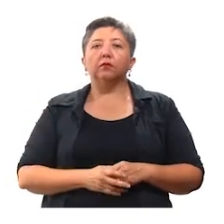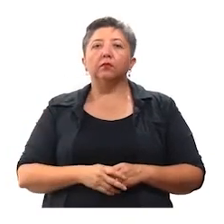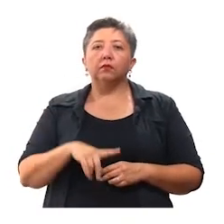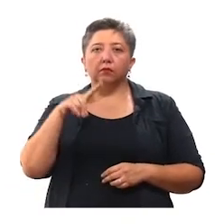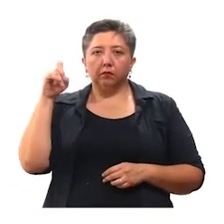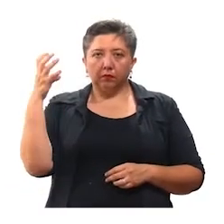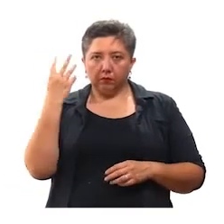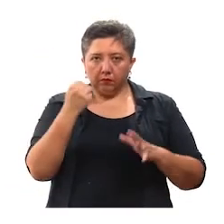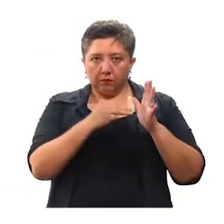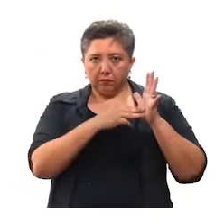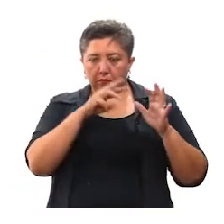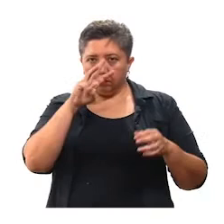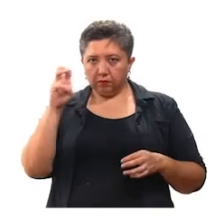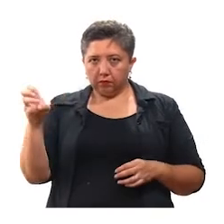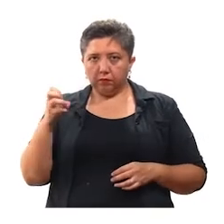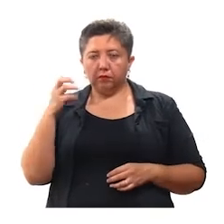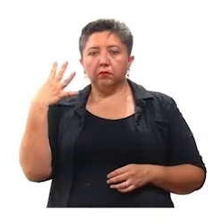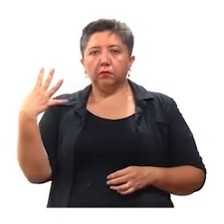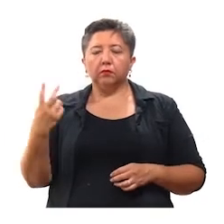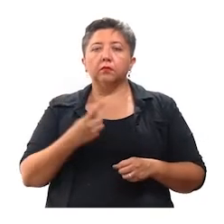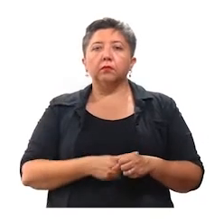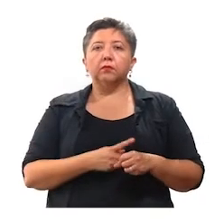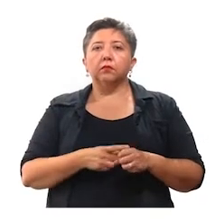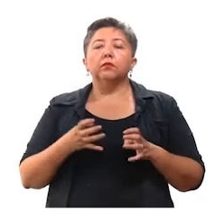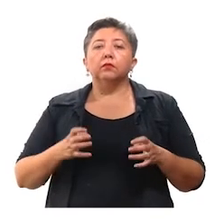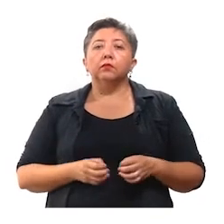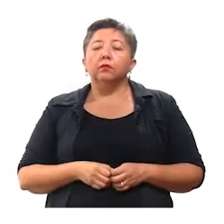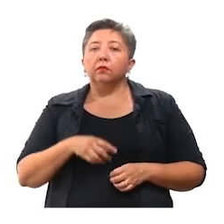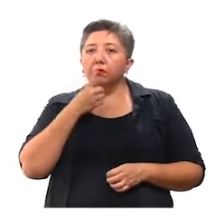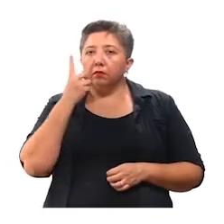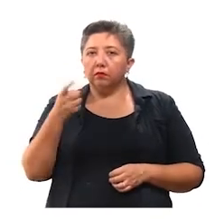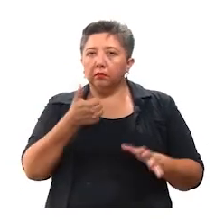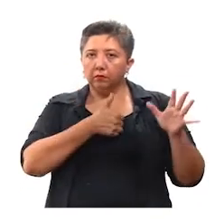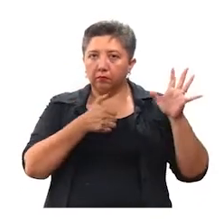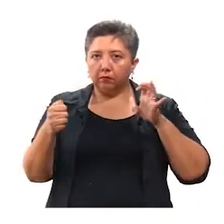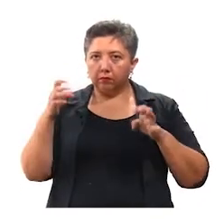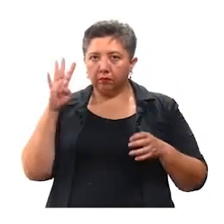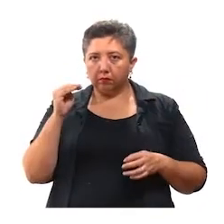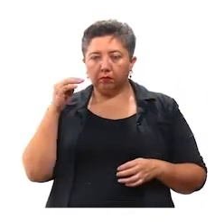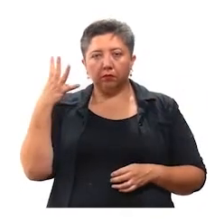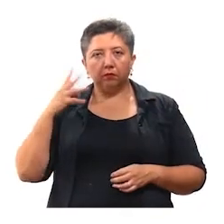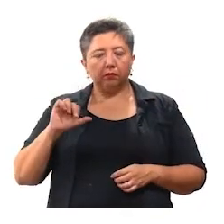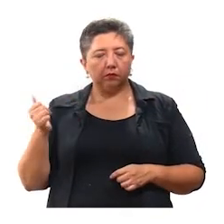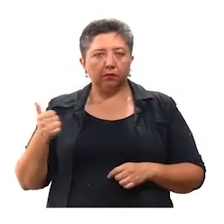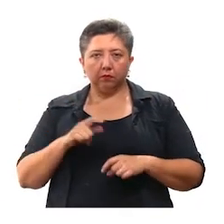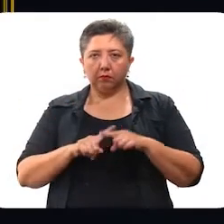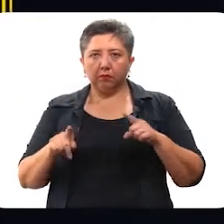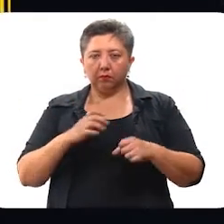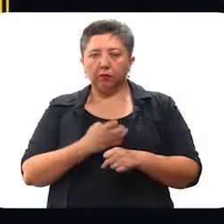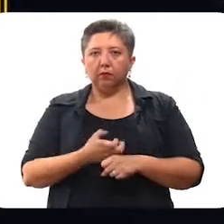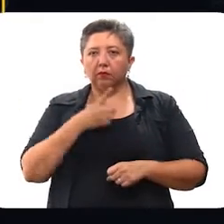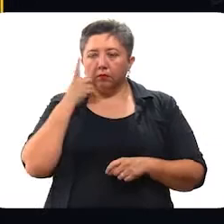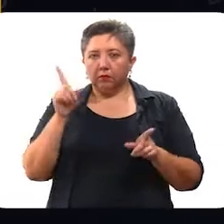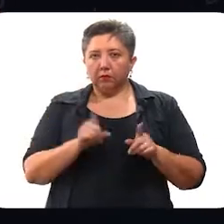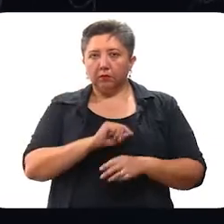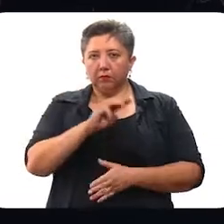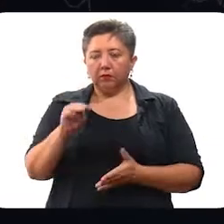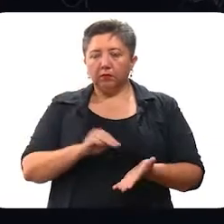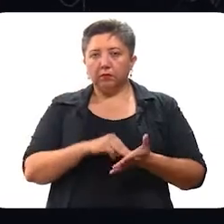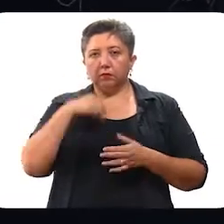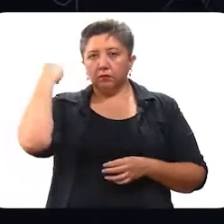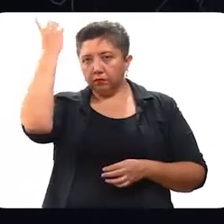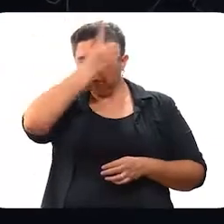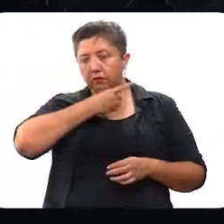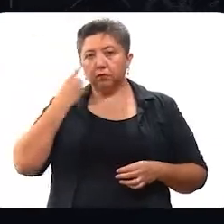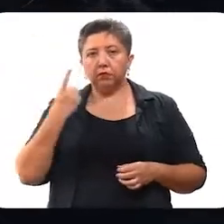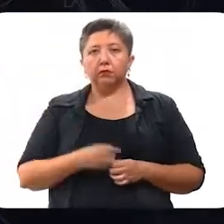los 109.304 casos positivos, 694 son de otro país u otro estado. Específicamente en Mérida